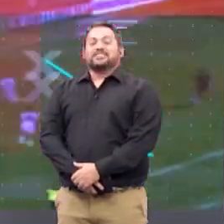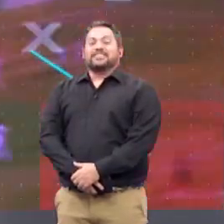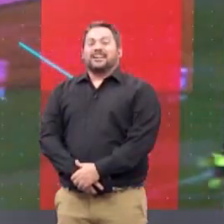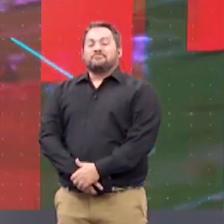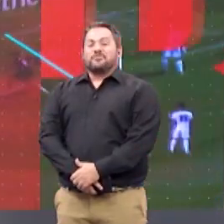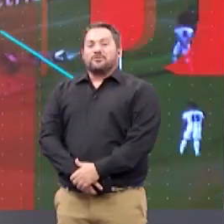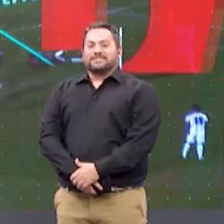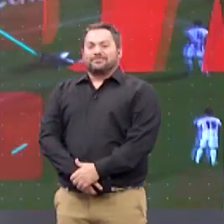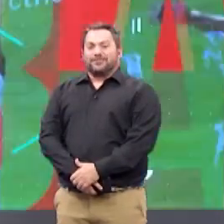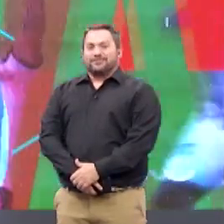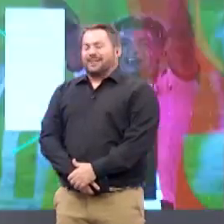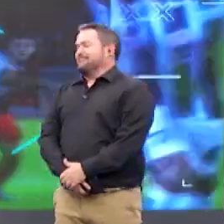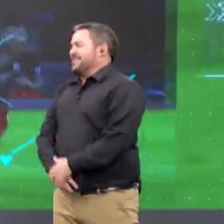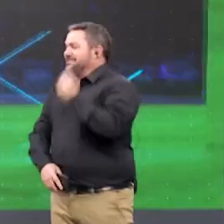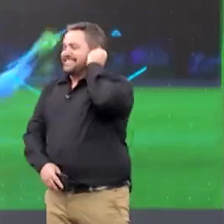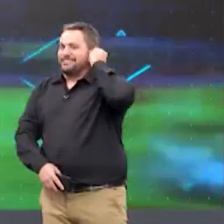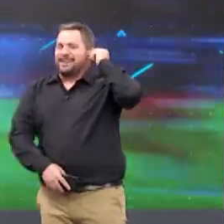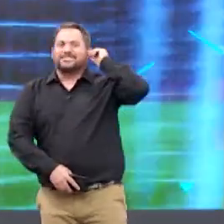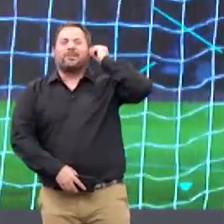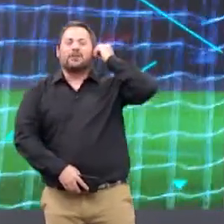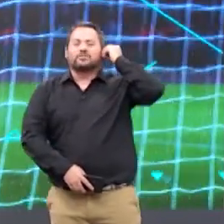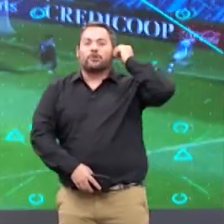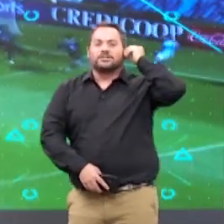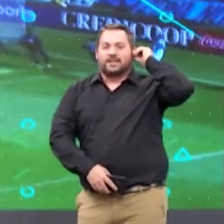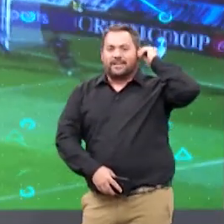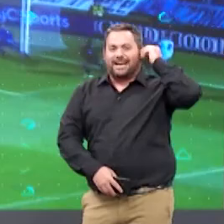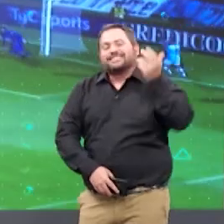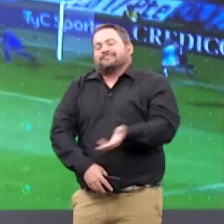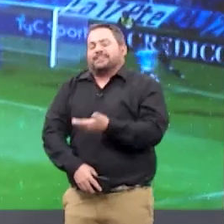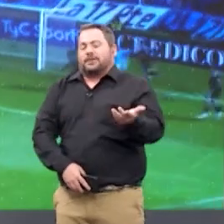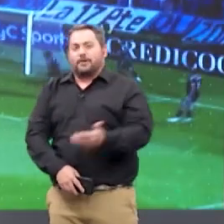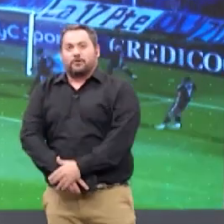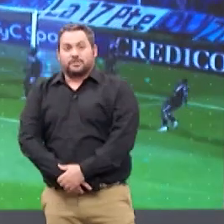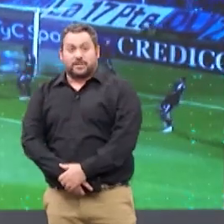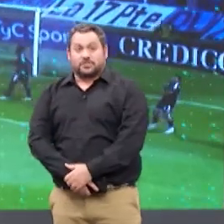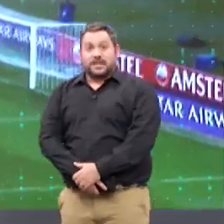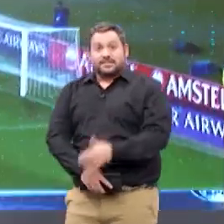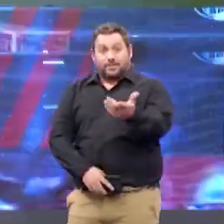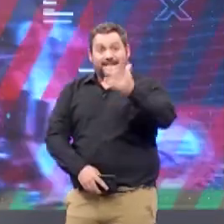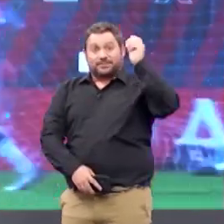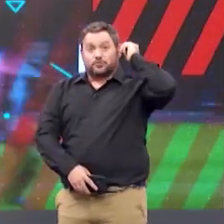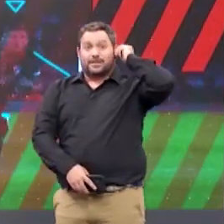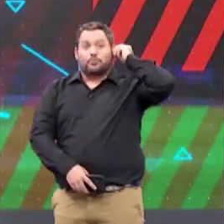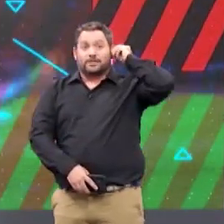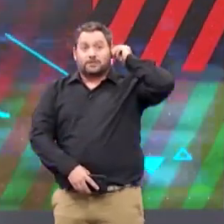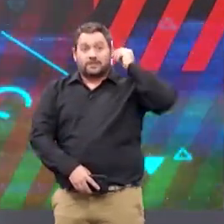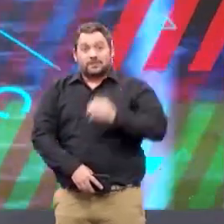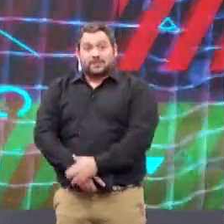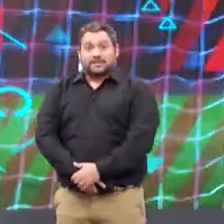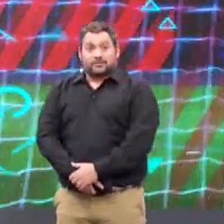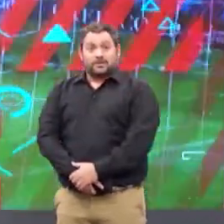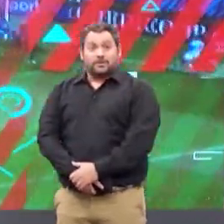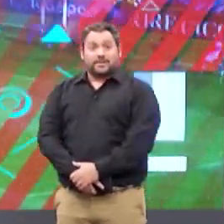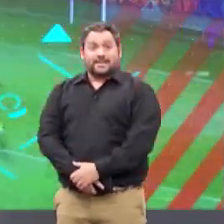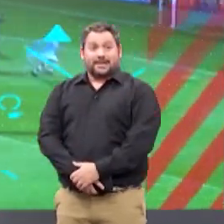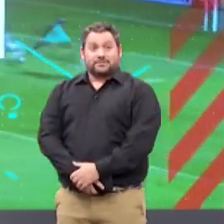Es buena. No, no sé si estarán en el mismo grupo de WhatsApp los dos. Me imagino que esta semana no. Ya lo habían contado eso, en realidad. No hay ninguna novedad. Lo contaron esos. ¿Se acuerdan de aquella foto del aeropuerto?